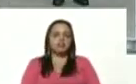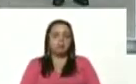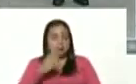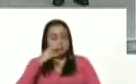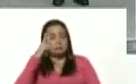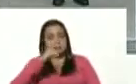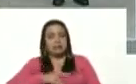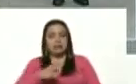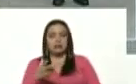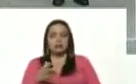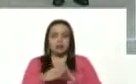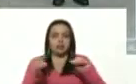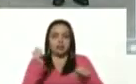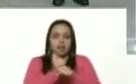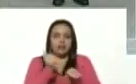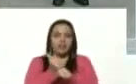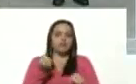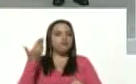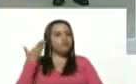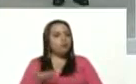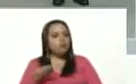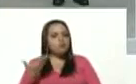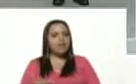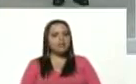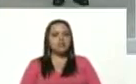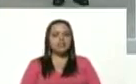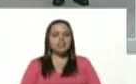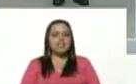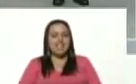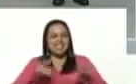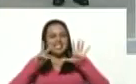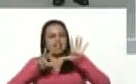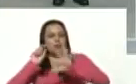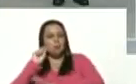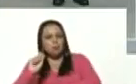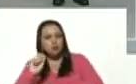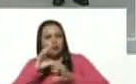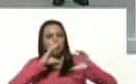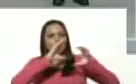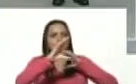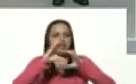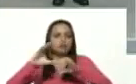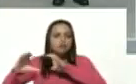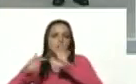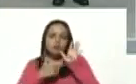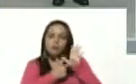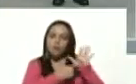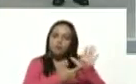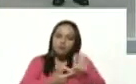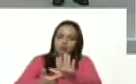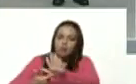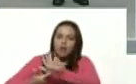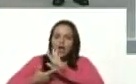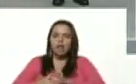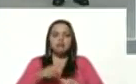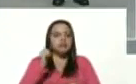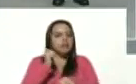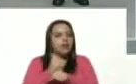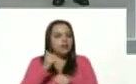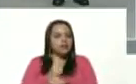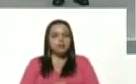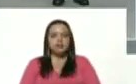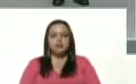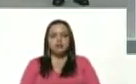visualizarse. Por eso tan importante la séptima vértice comunicacional. ¿No? Y